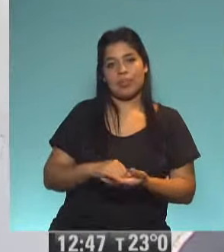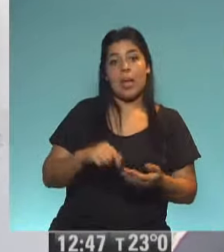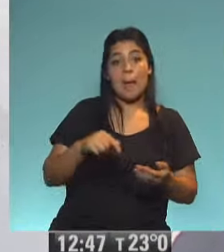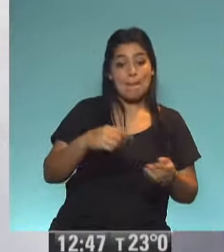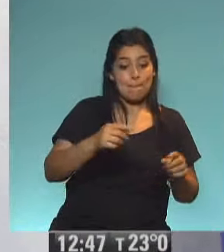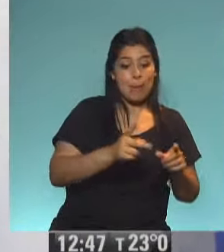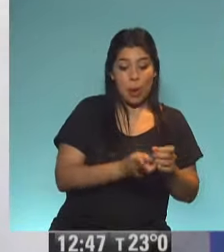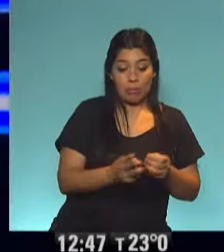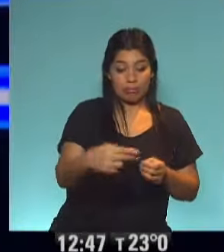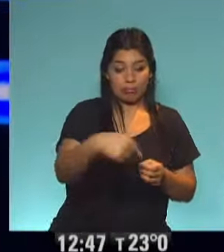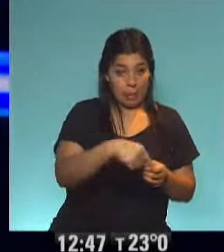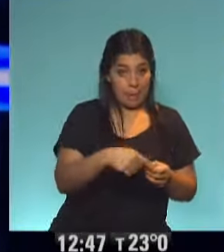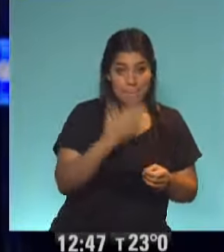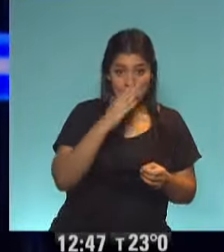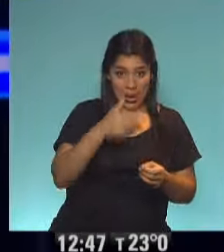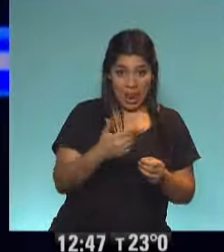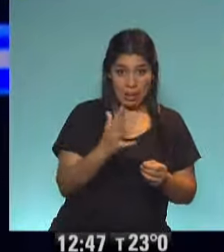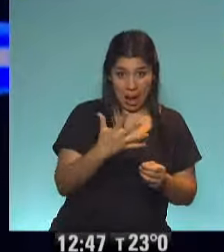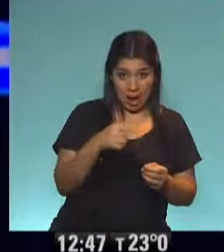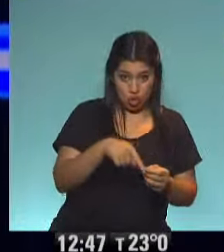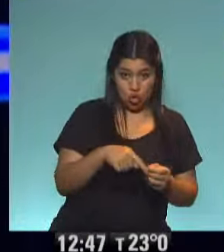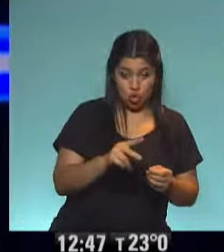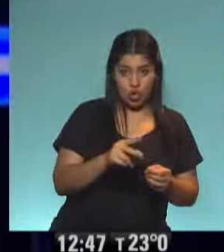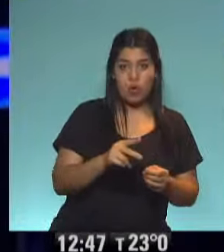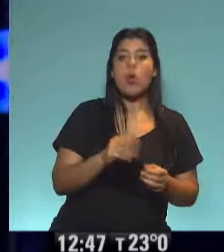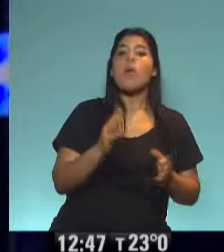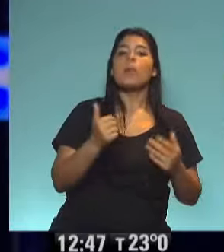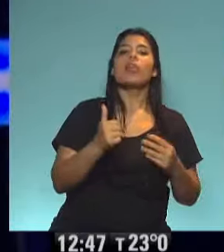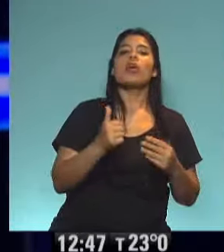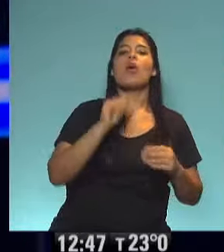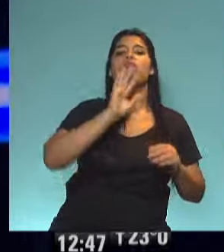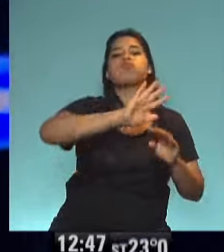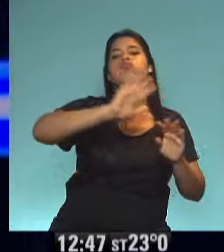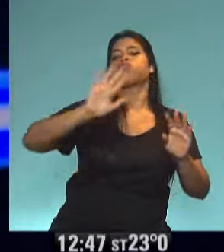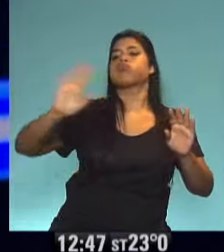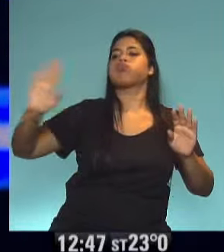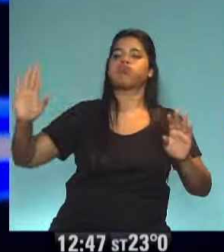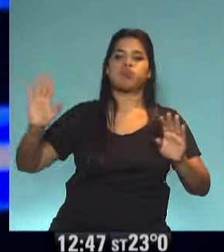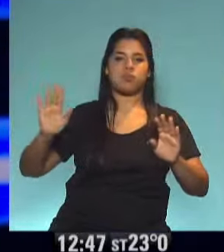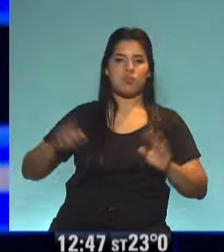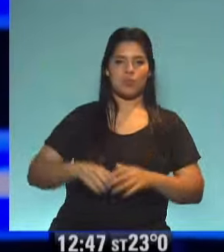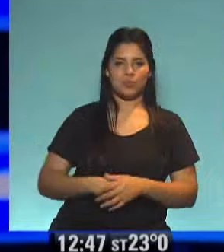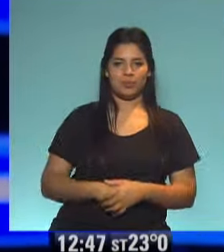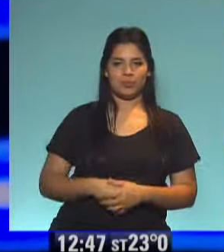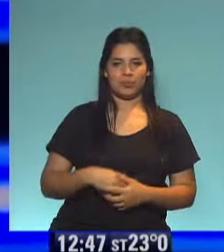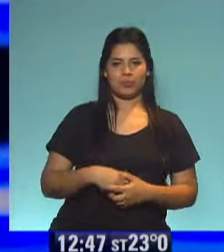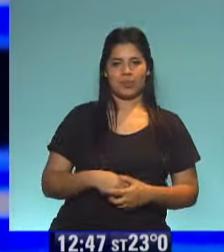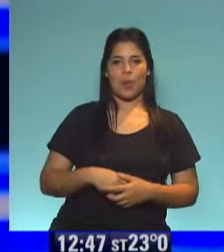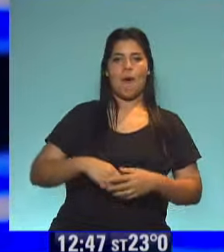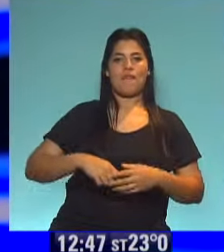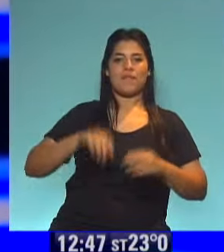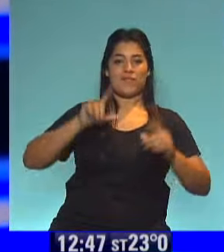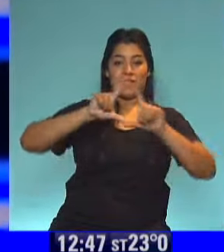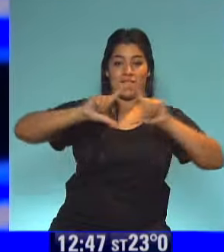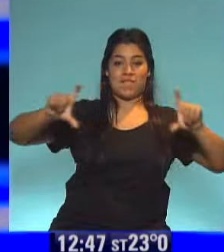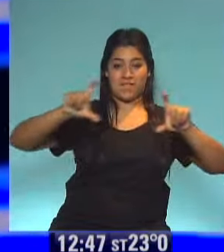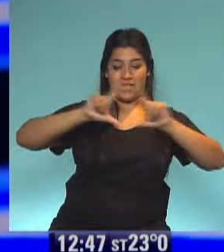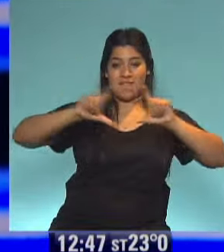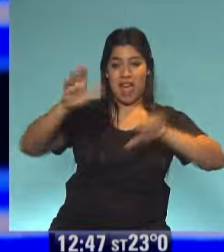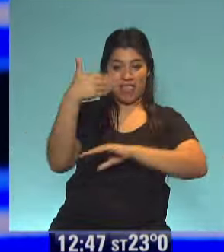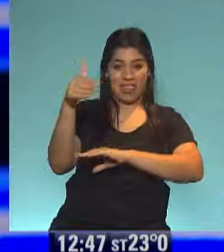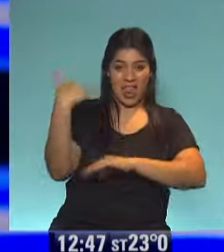pintadas, las podemos poner diversamente alrededor, alrededor de la bandera argentina. Está bueno.